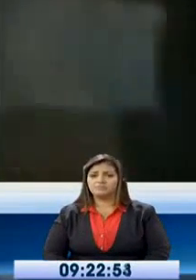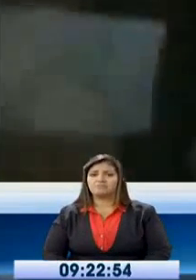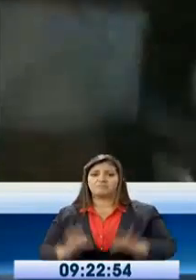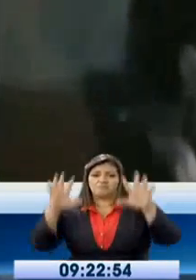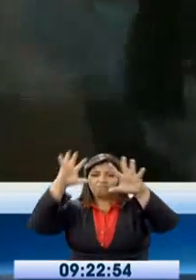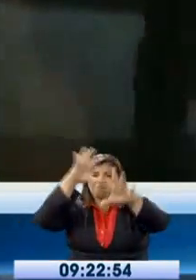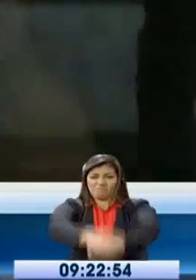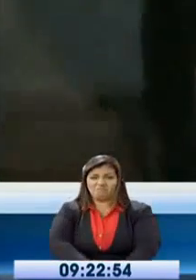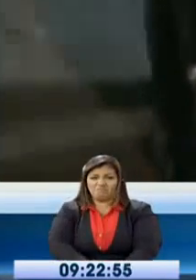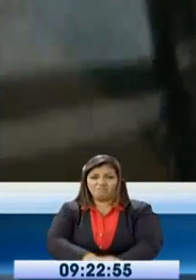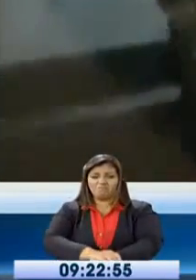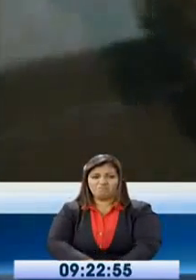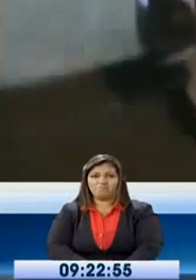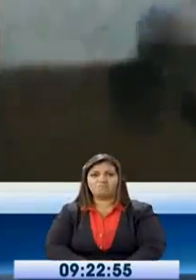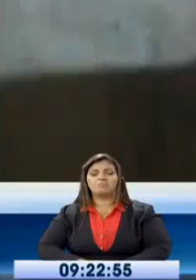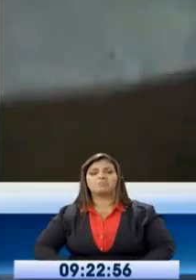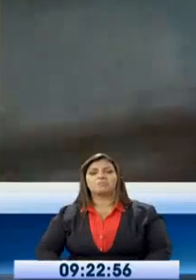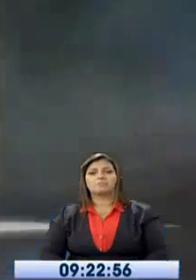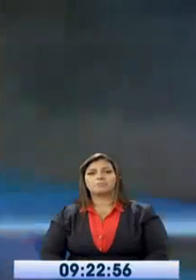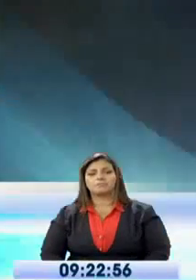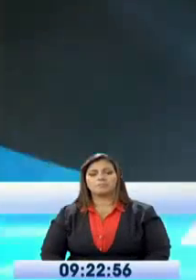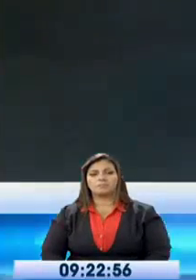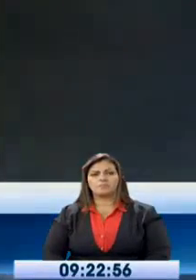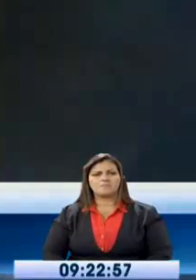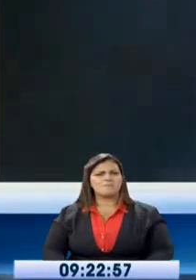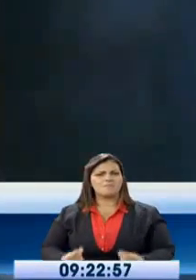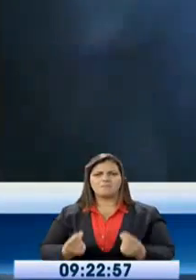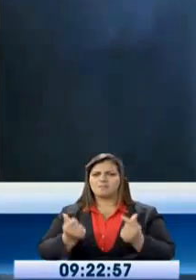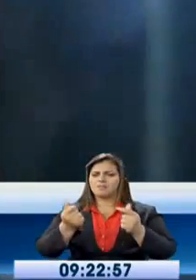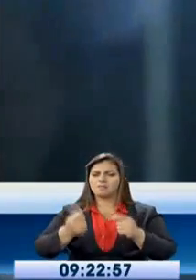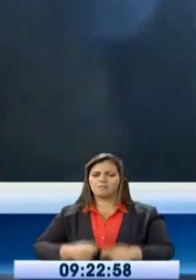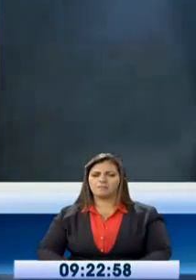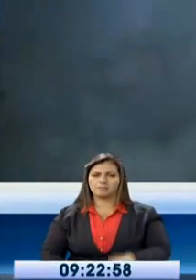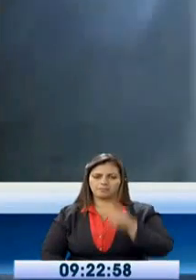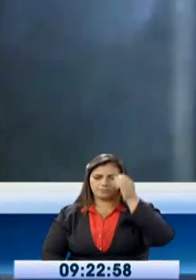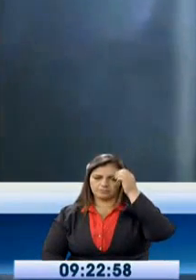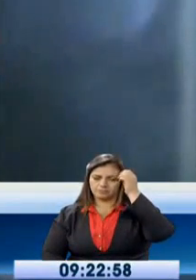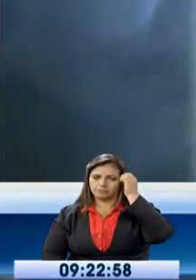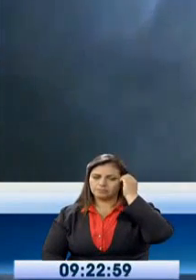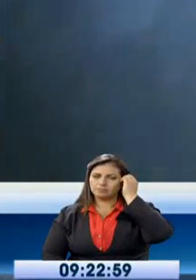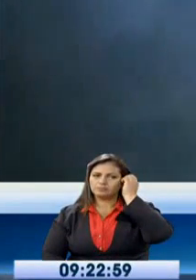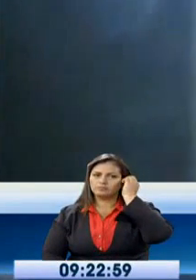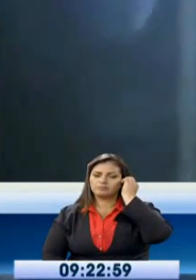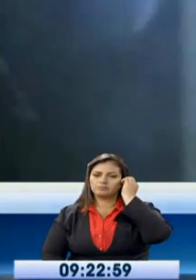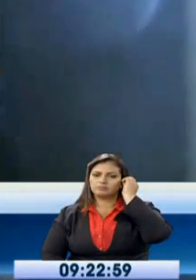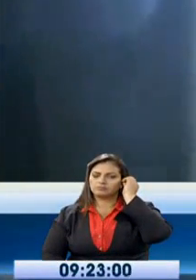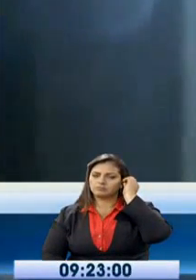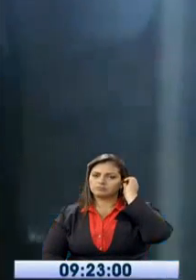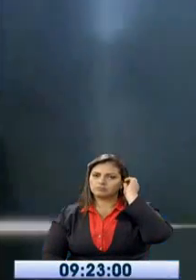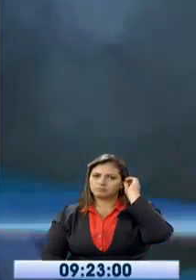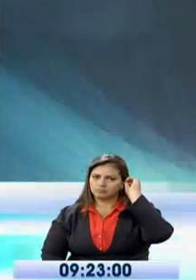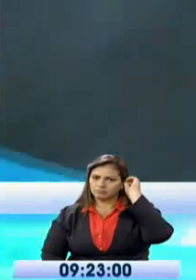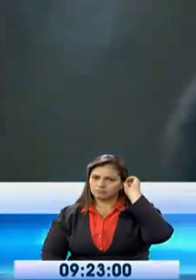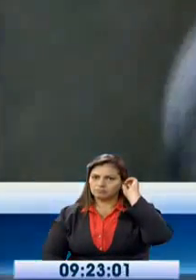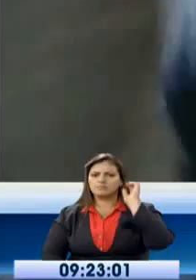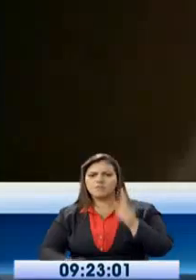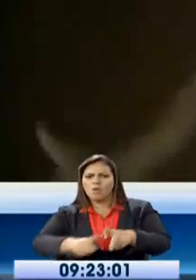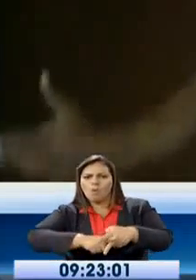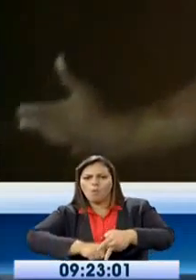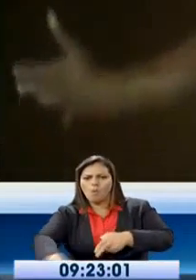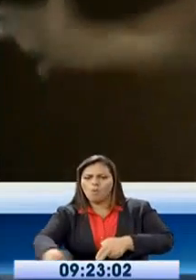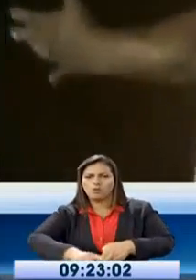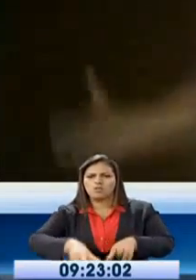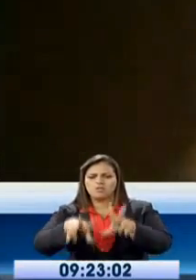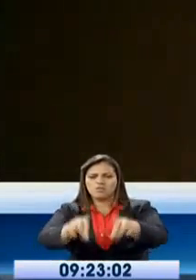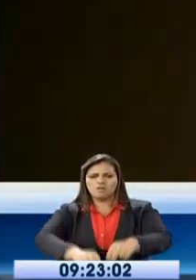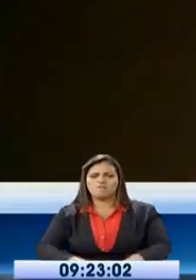sujeto a unas cuadras del lugar. ¡Agárralo, agárralo! ¡Que no se vaya, que no se vaya! ¡Que no se vaya, que no se vaya! ¡Agárralo, agárralo!